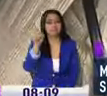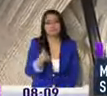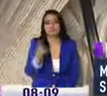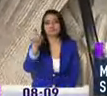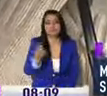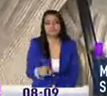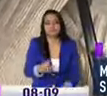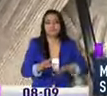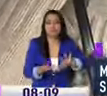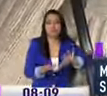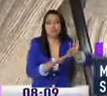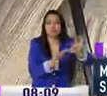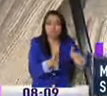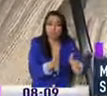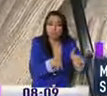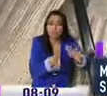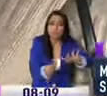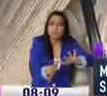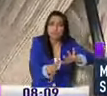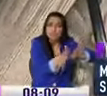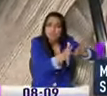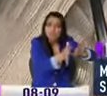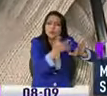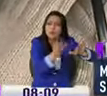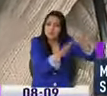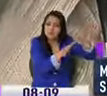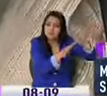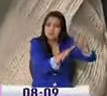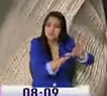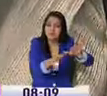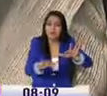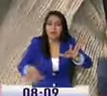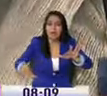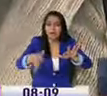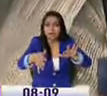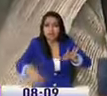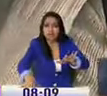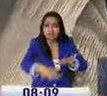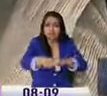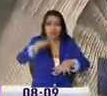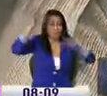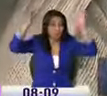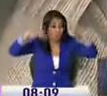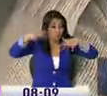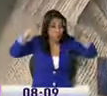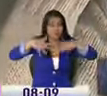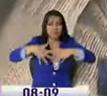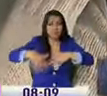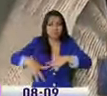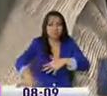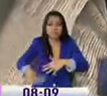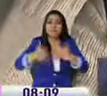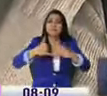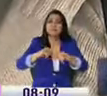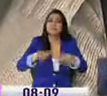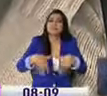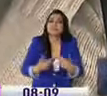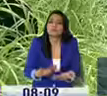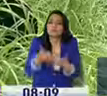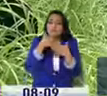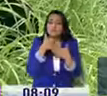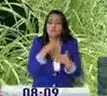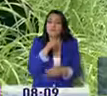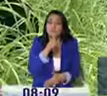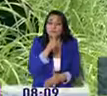muro de contención, por favor, porque ya está, o sea, se ha ido bastantísimo terreno y con el aguacero sigue yéndose, entonces, ¿a quién podemos recurrir